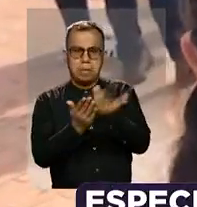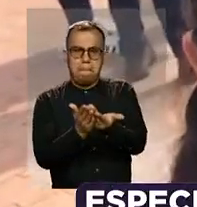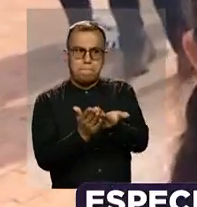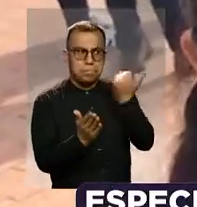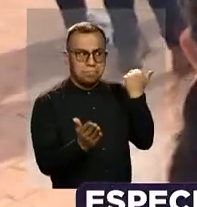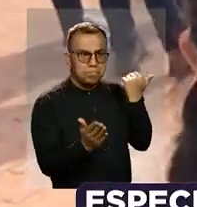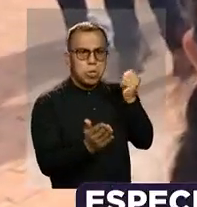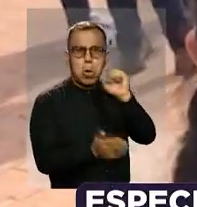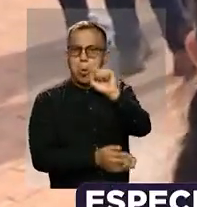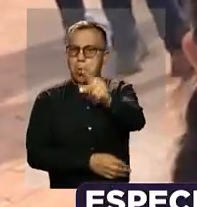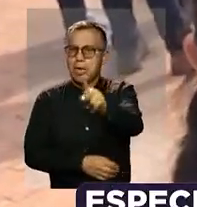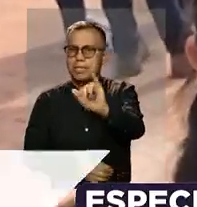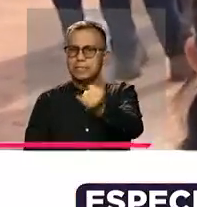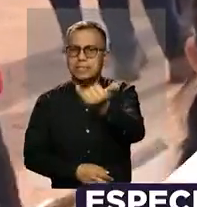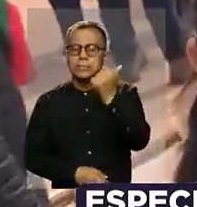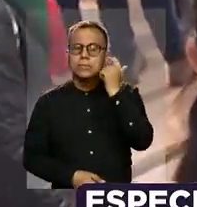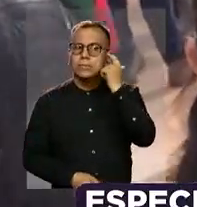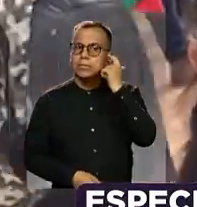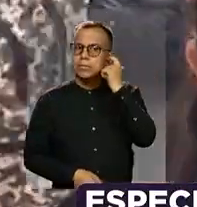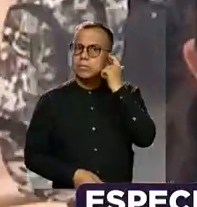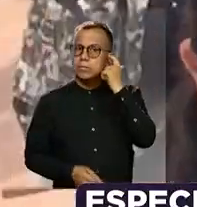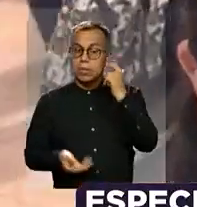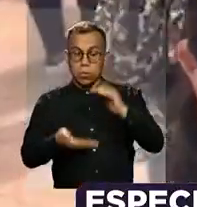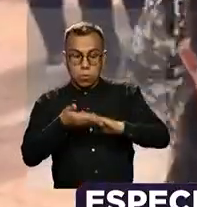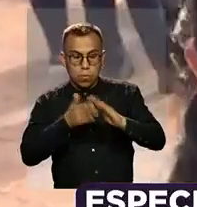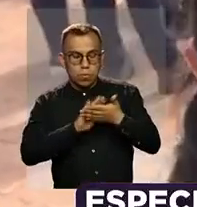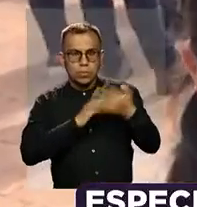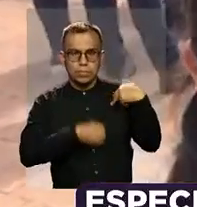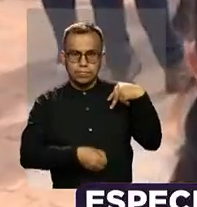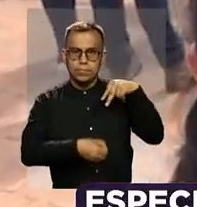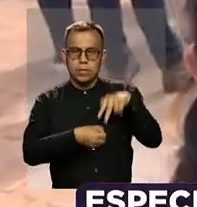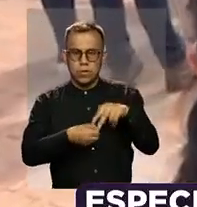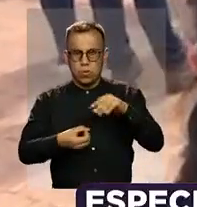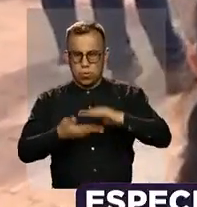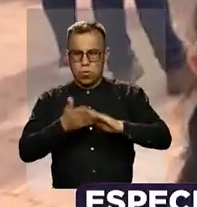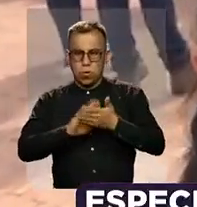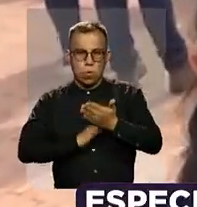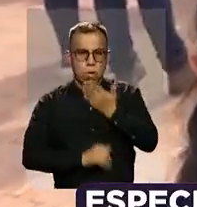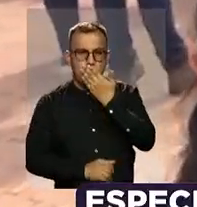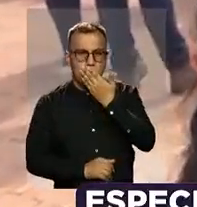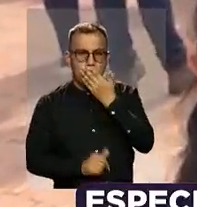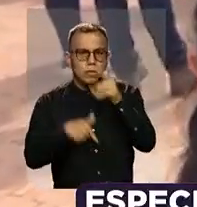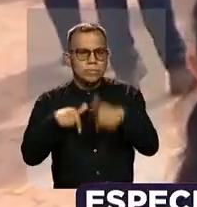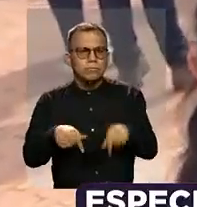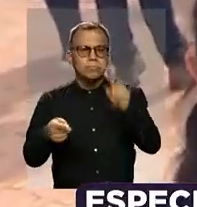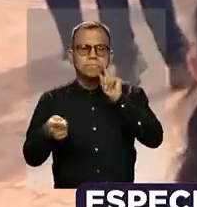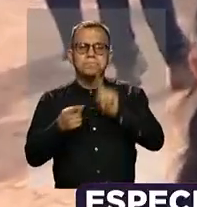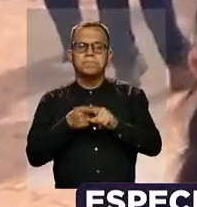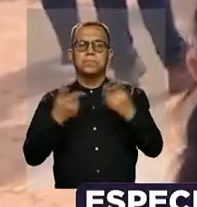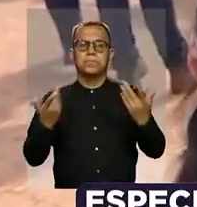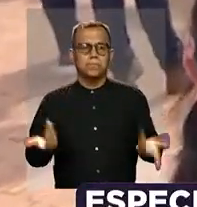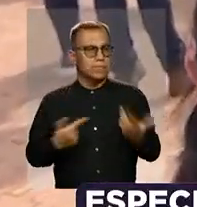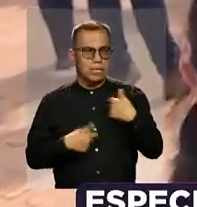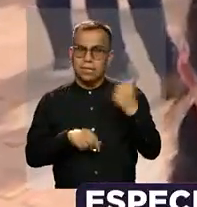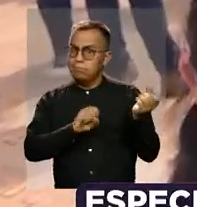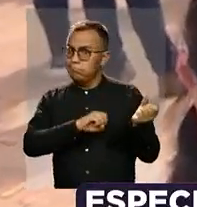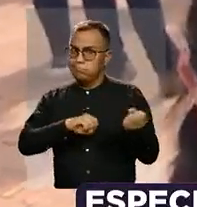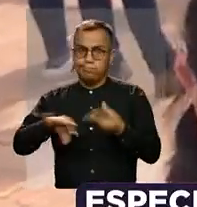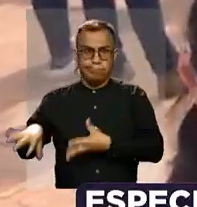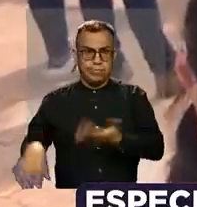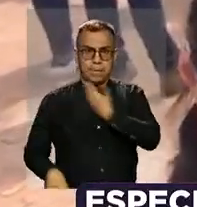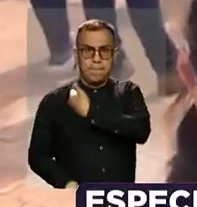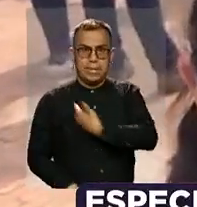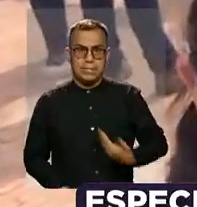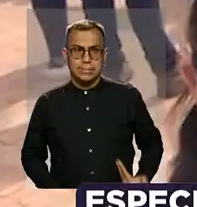bien. Ahora lo que vamos las comunidades indígenas y el pueblo colombiano es decir que renuncia al presidente Iván